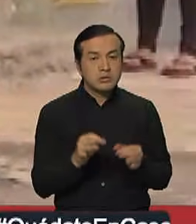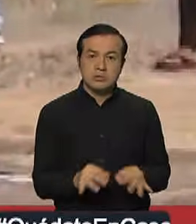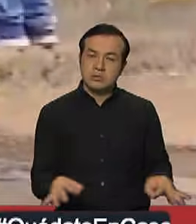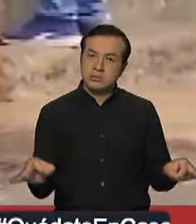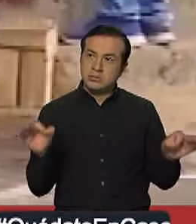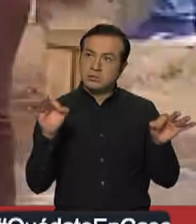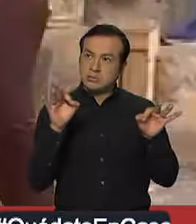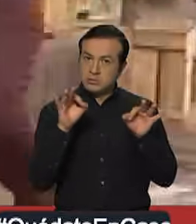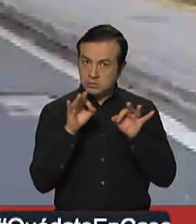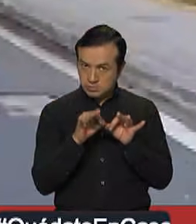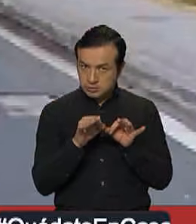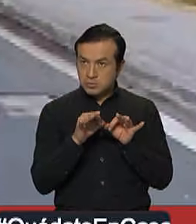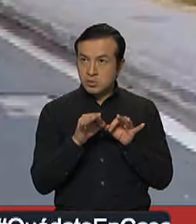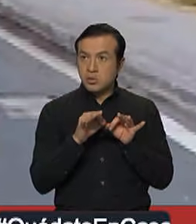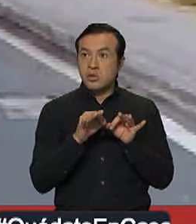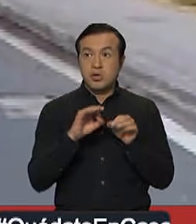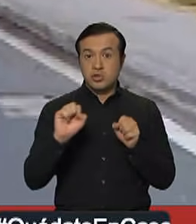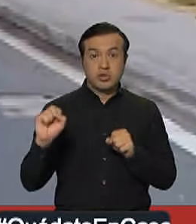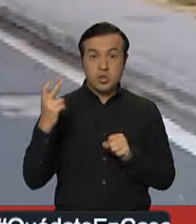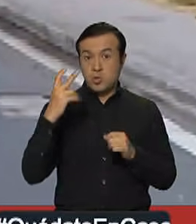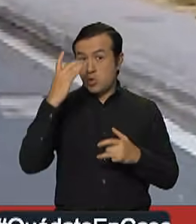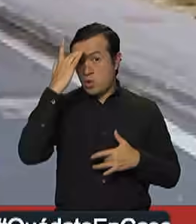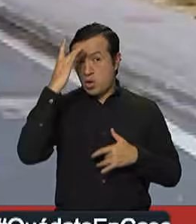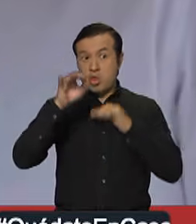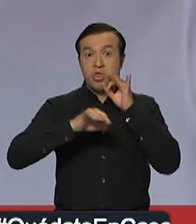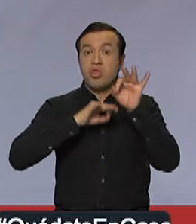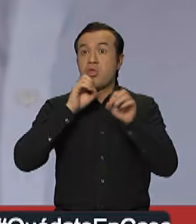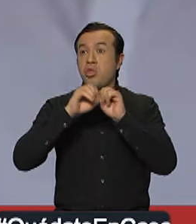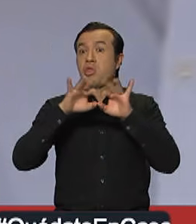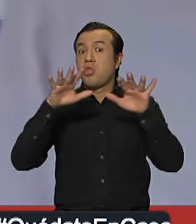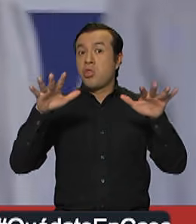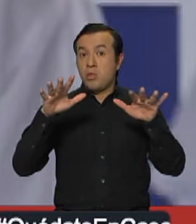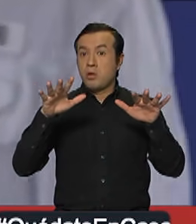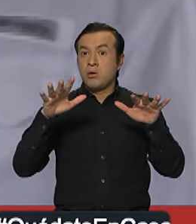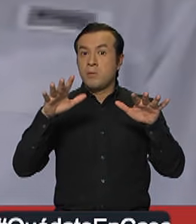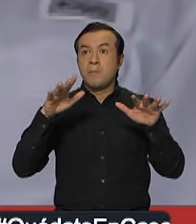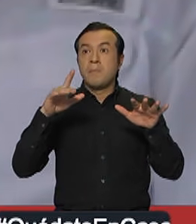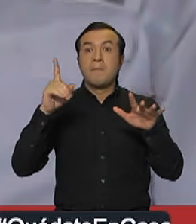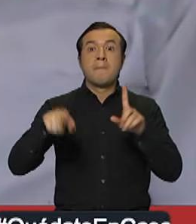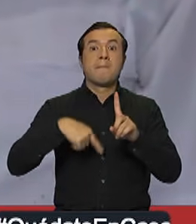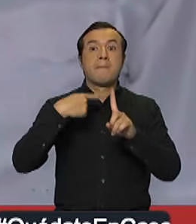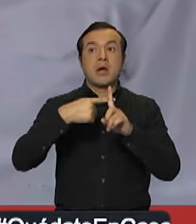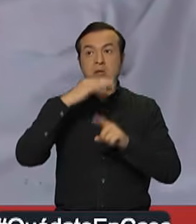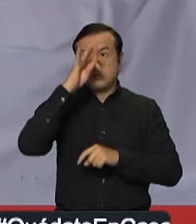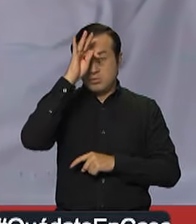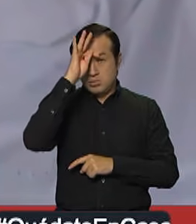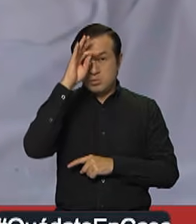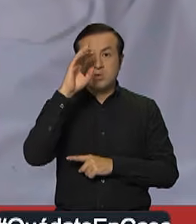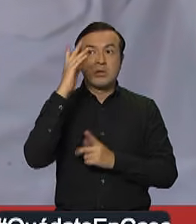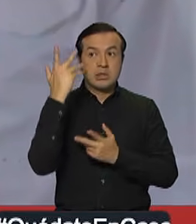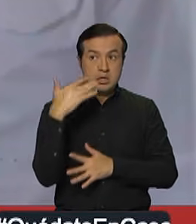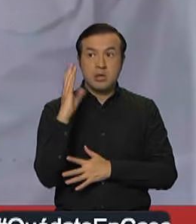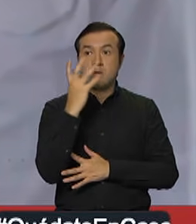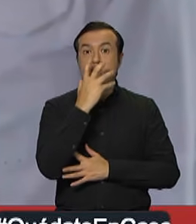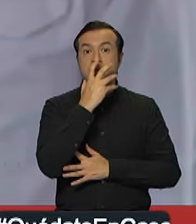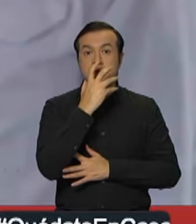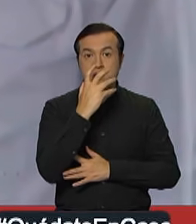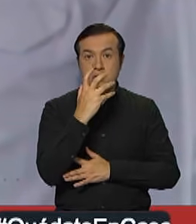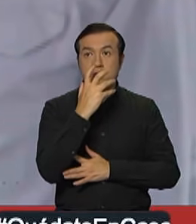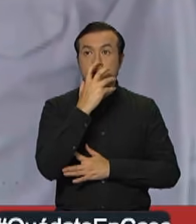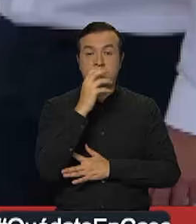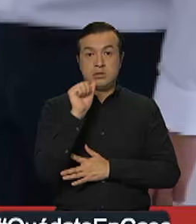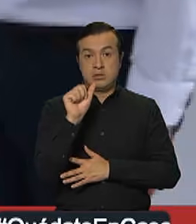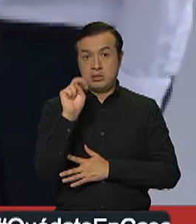para contrarrestar una segunda ola de contagios. Por ello, con un pulmón artificial, Santiago